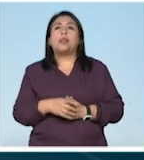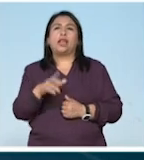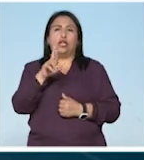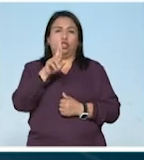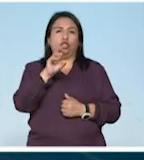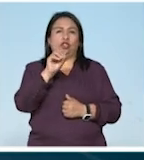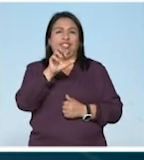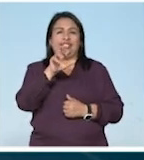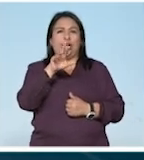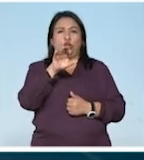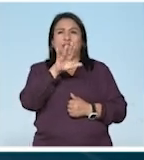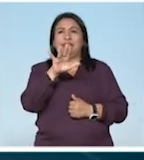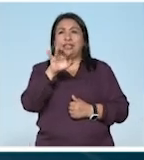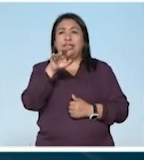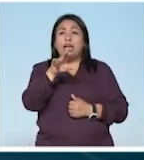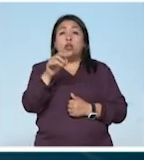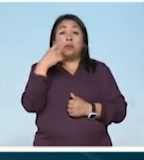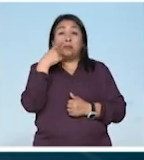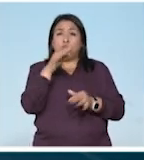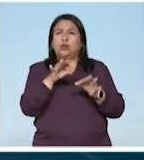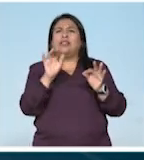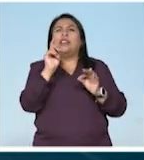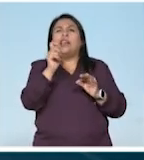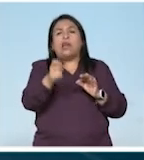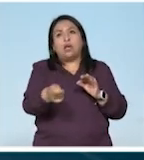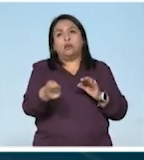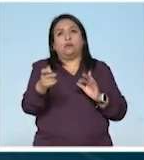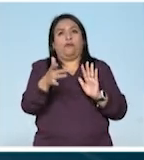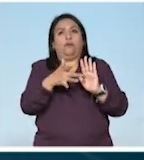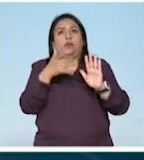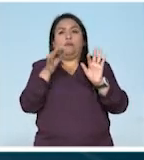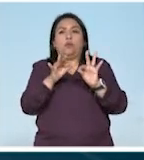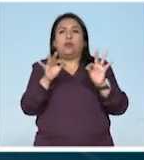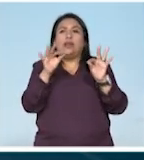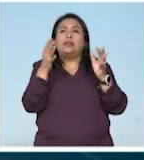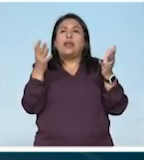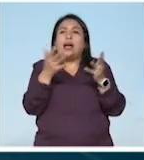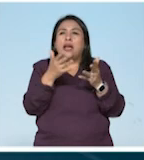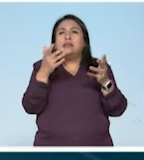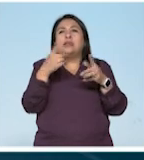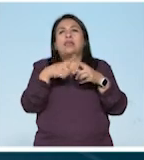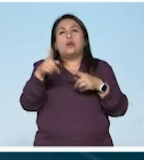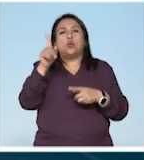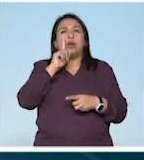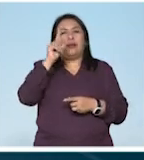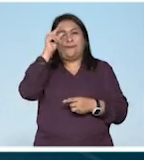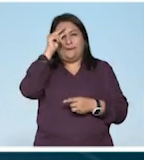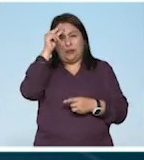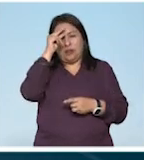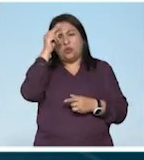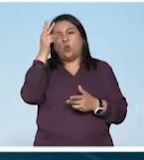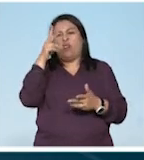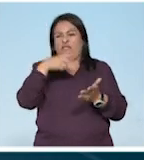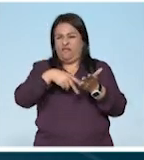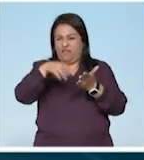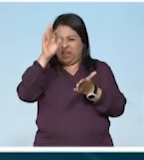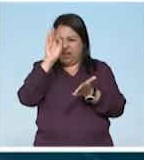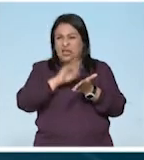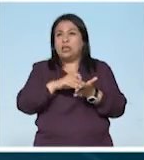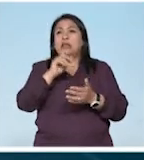Rosario Castellanos destacó porque se trataba de una obra influyente realizada por una intelectual que abordaba con